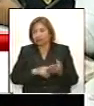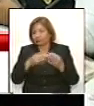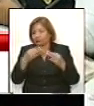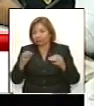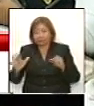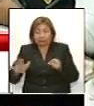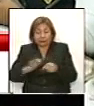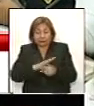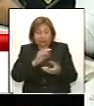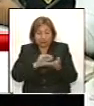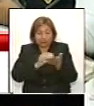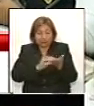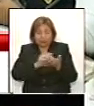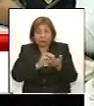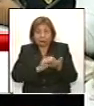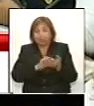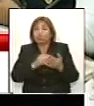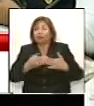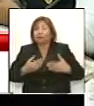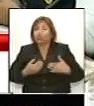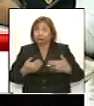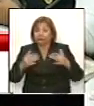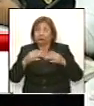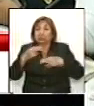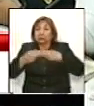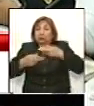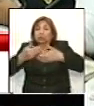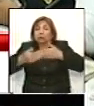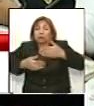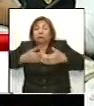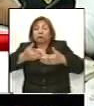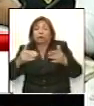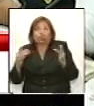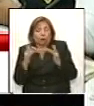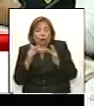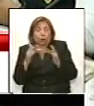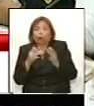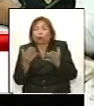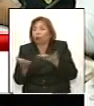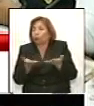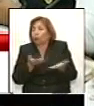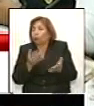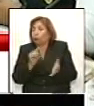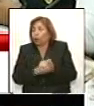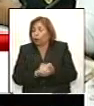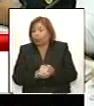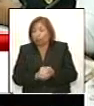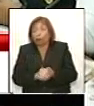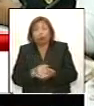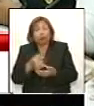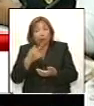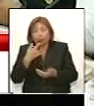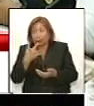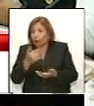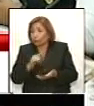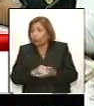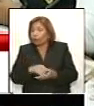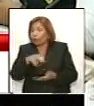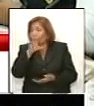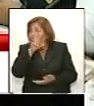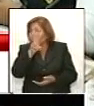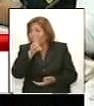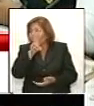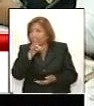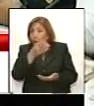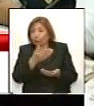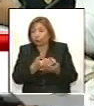el registro pueda tener una continuidad, un contacto de un servicio del SEM. Y lo que le dijimos es que en los 2 casos que nosotros